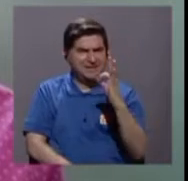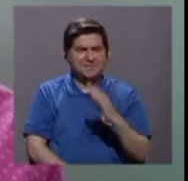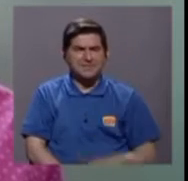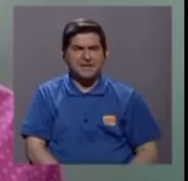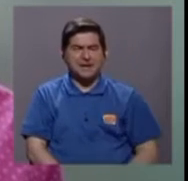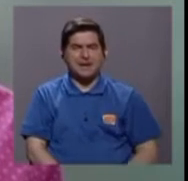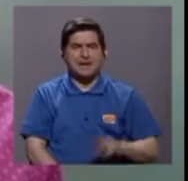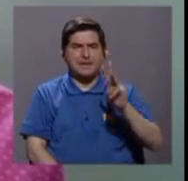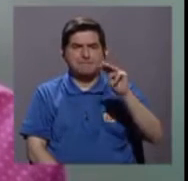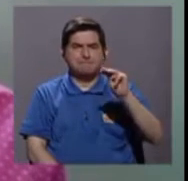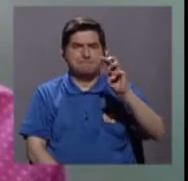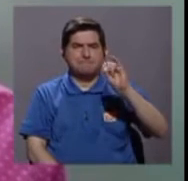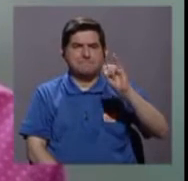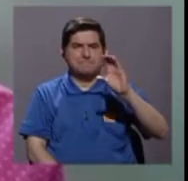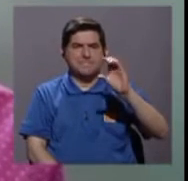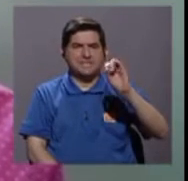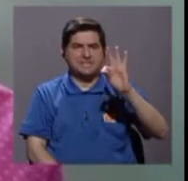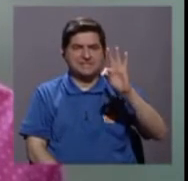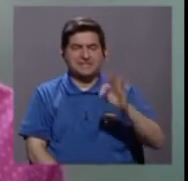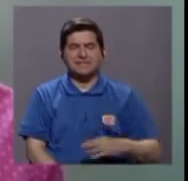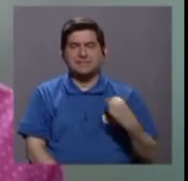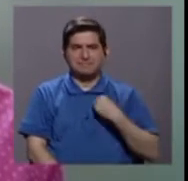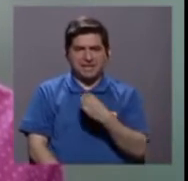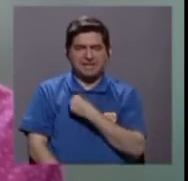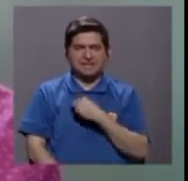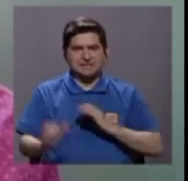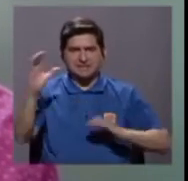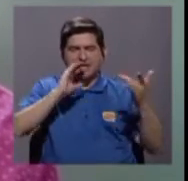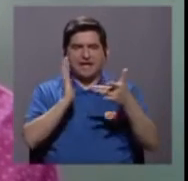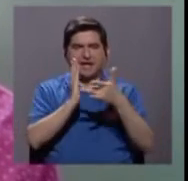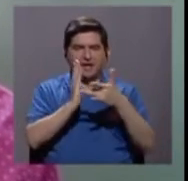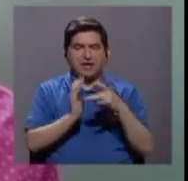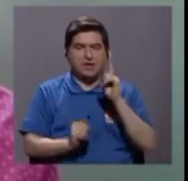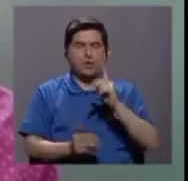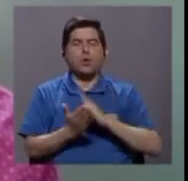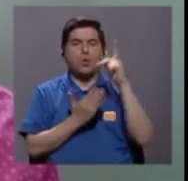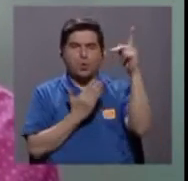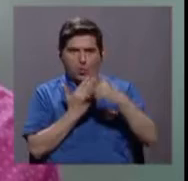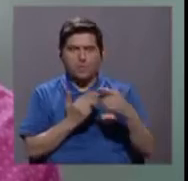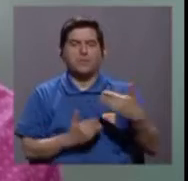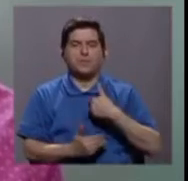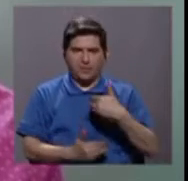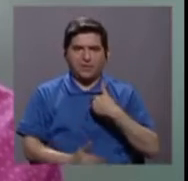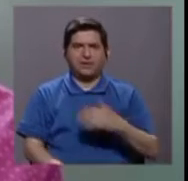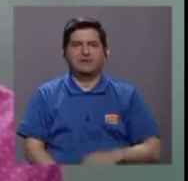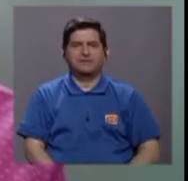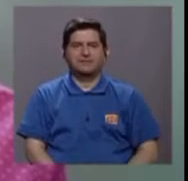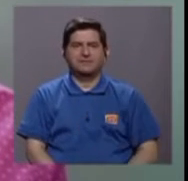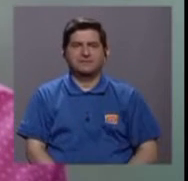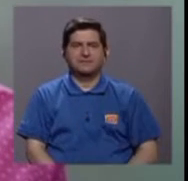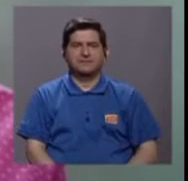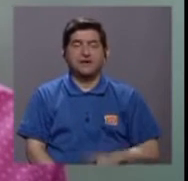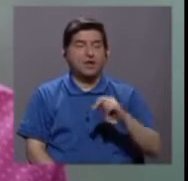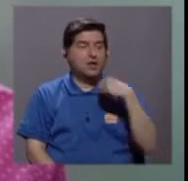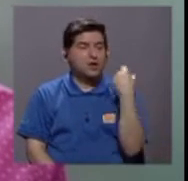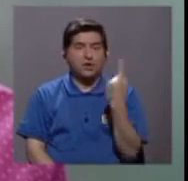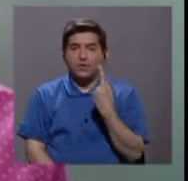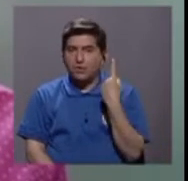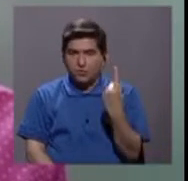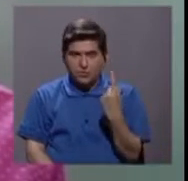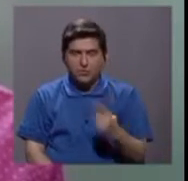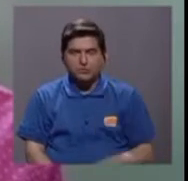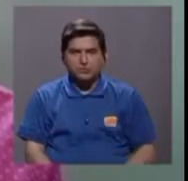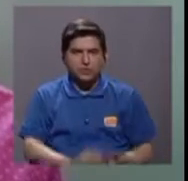MISIT, Ministerio de Ciencia y Tecnología, lleva adelante todo un programa en esta materia, no solo